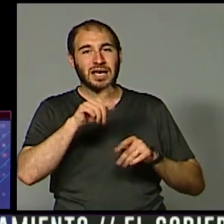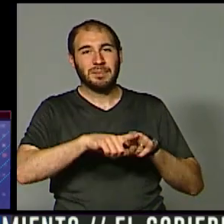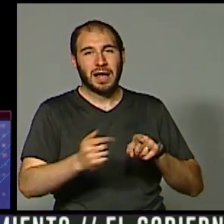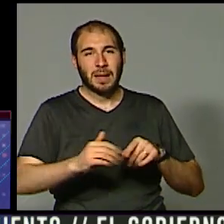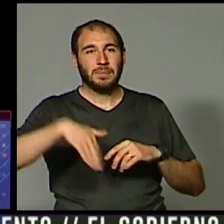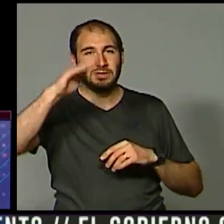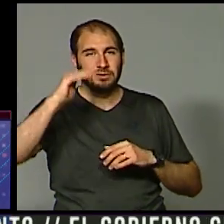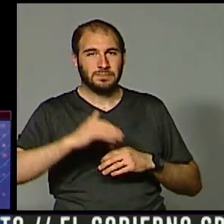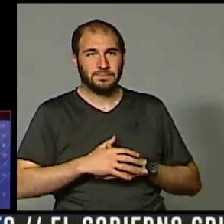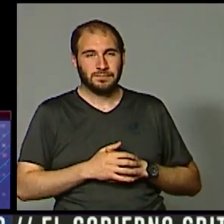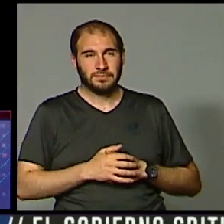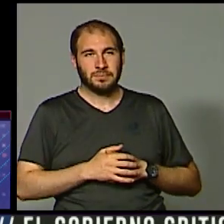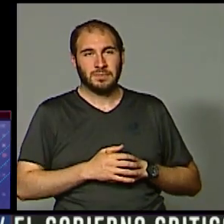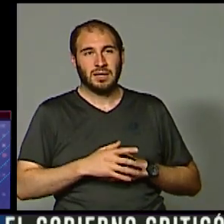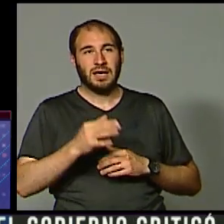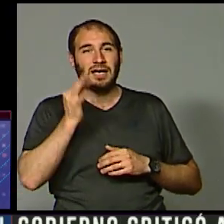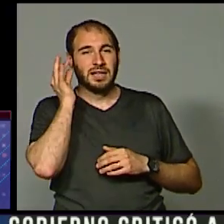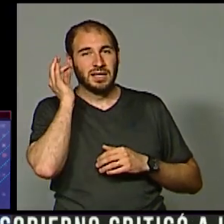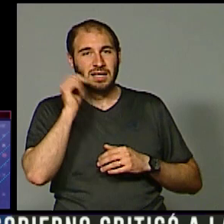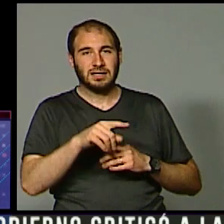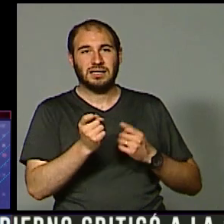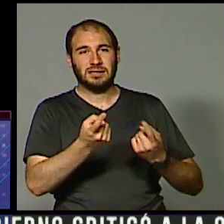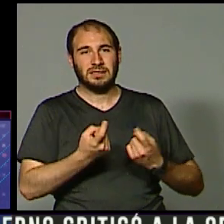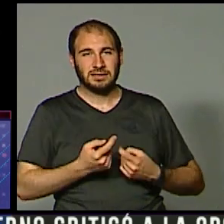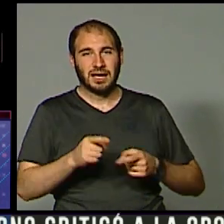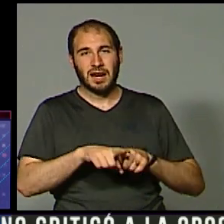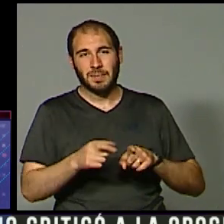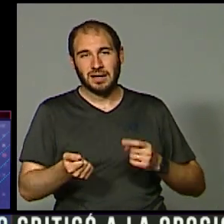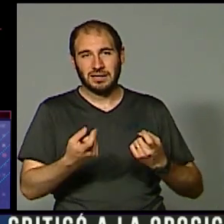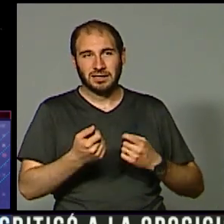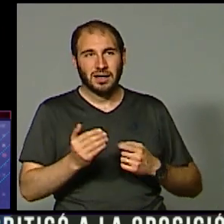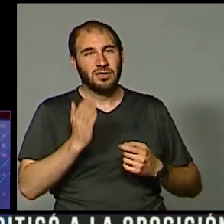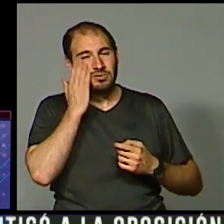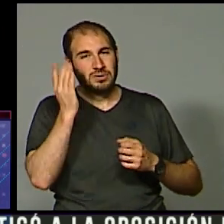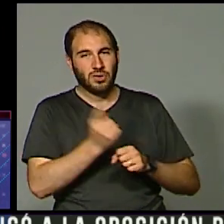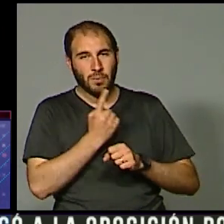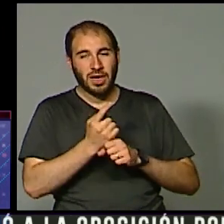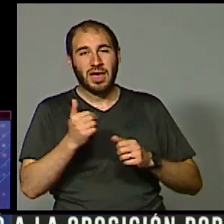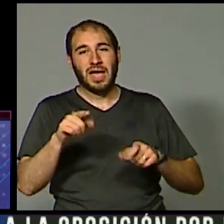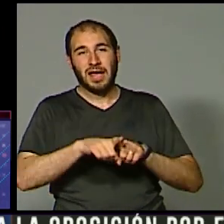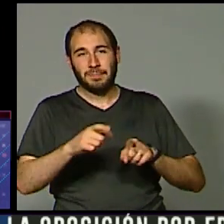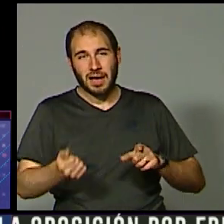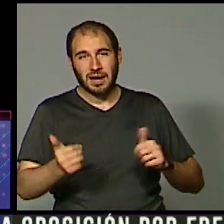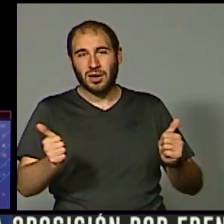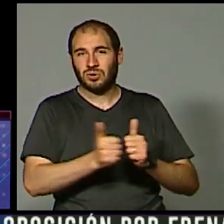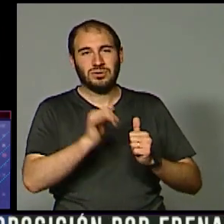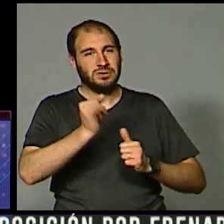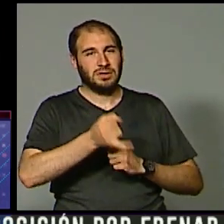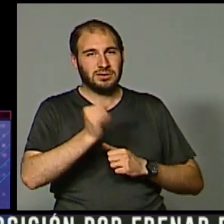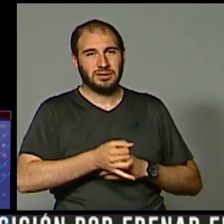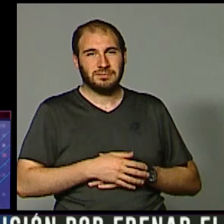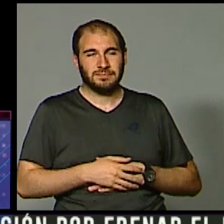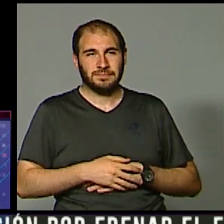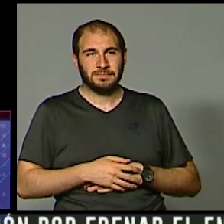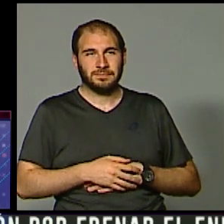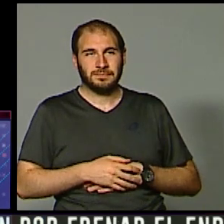mayor. Y básicamente la niña necesita de la hermana y no puede dormirse si la hermana no está al lado suyo.